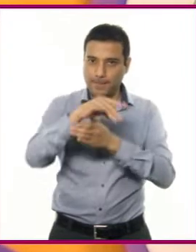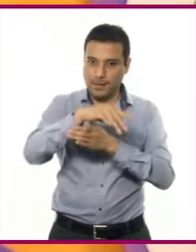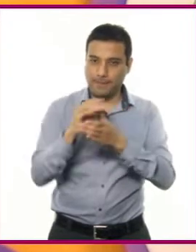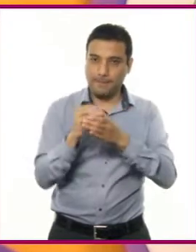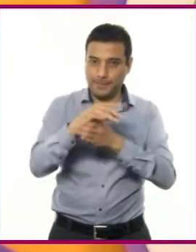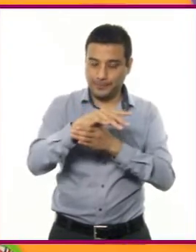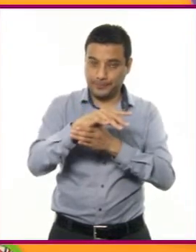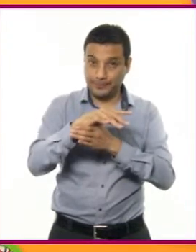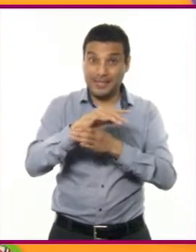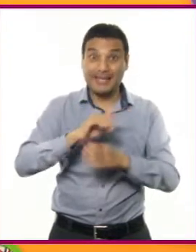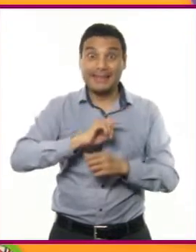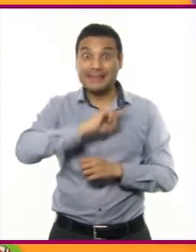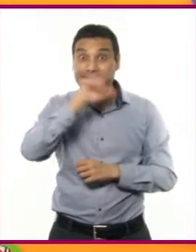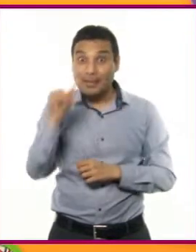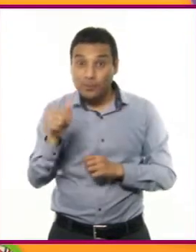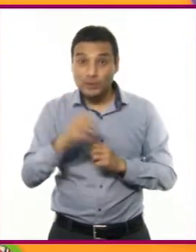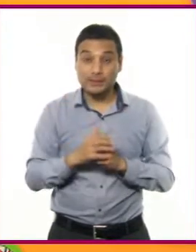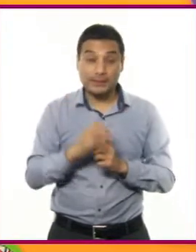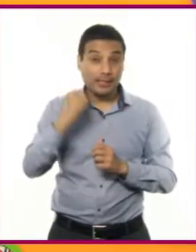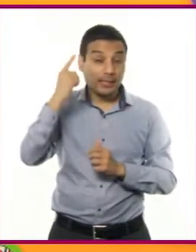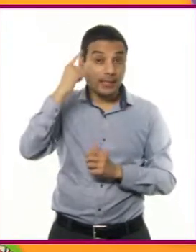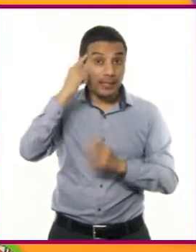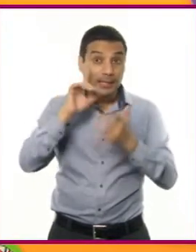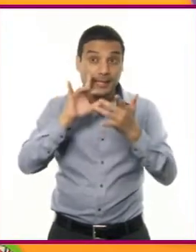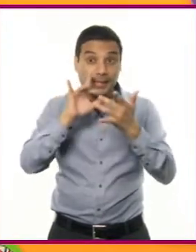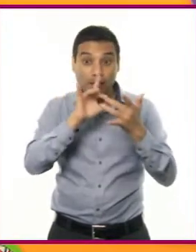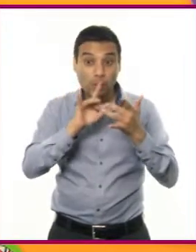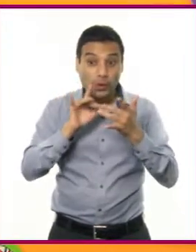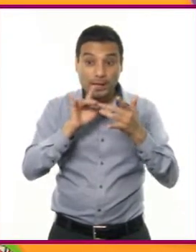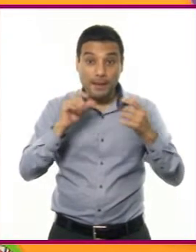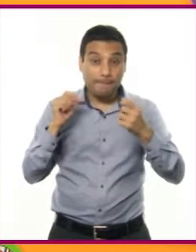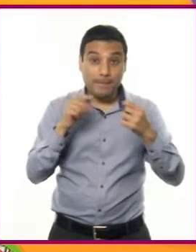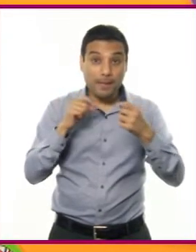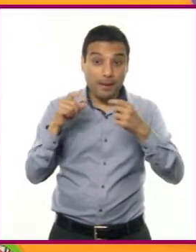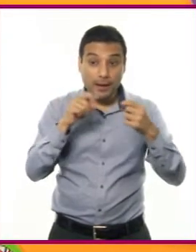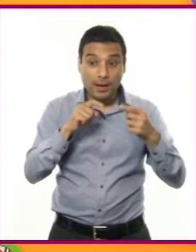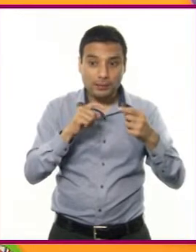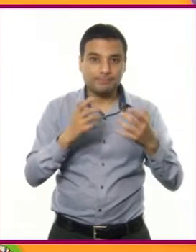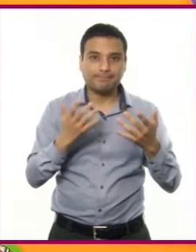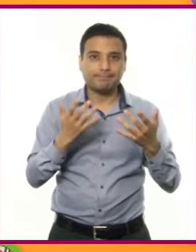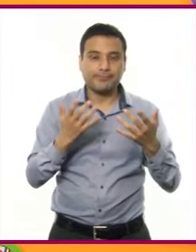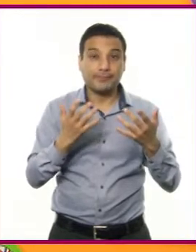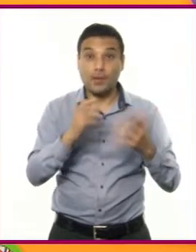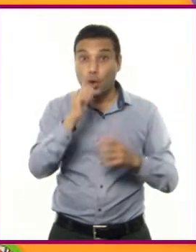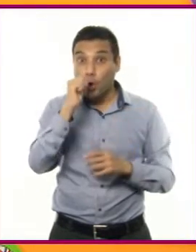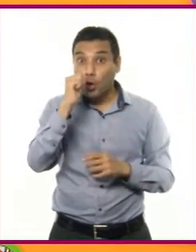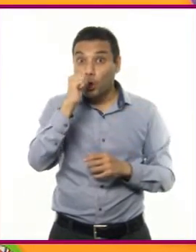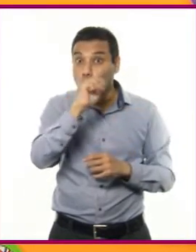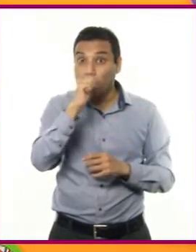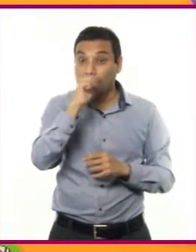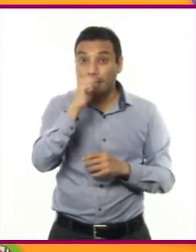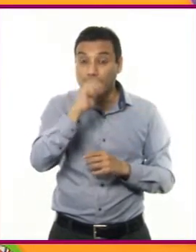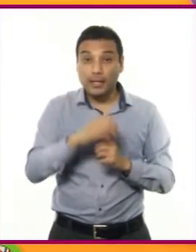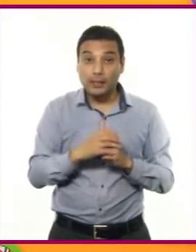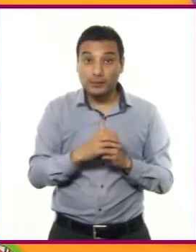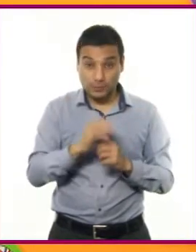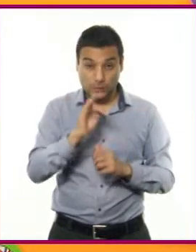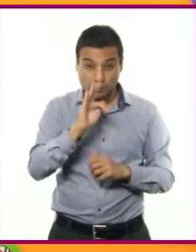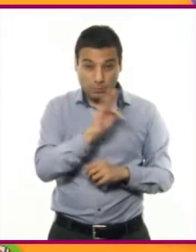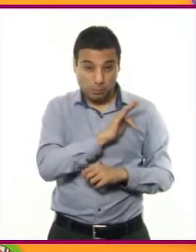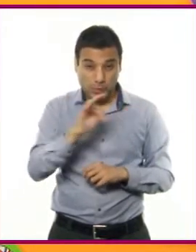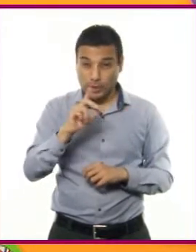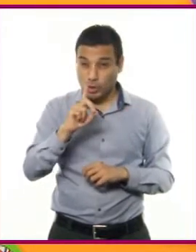así la señal entre las neuronas. Sin embargo, la cocaína evita el reciclamiento de la